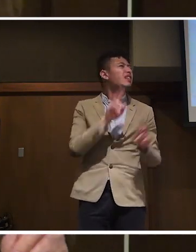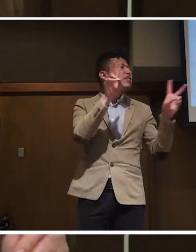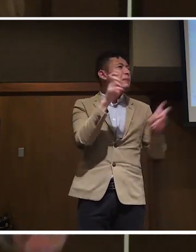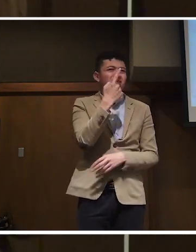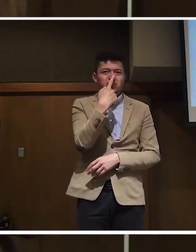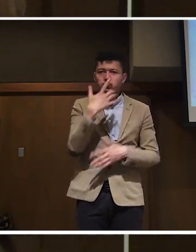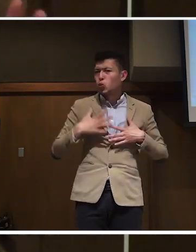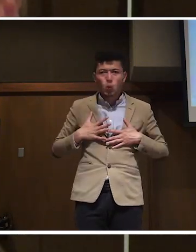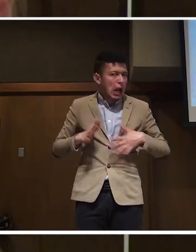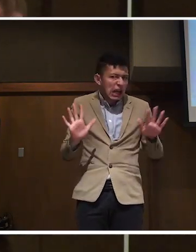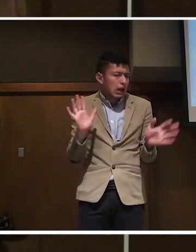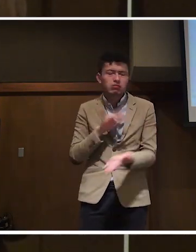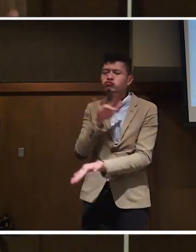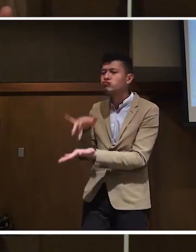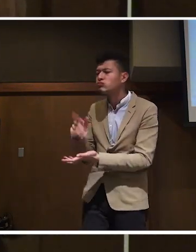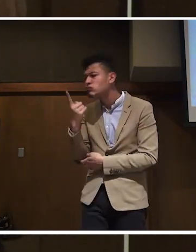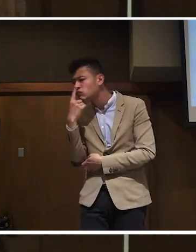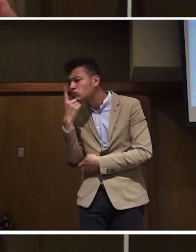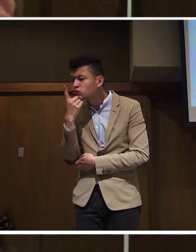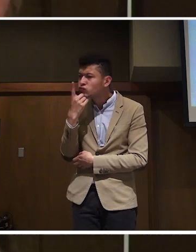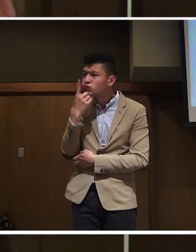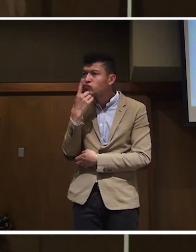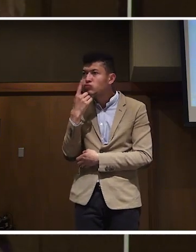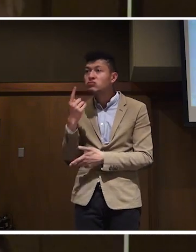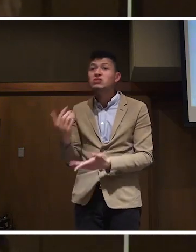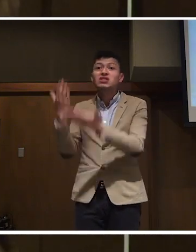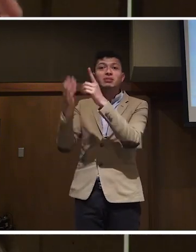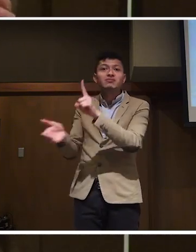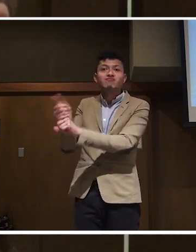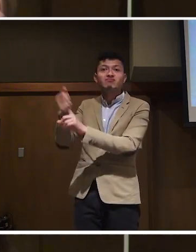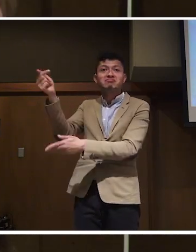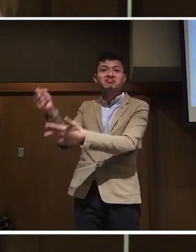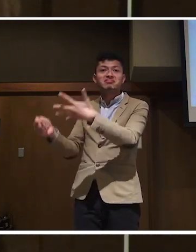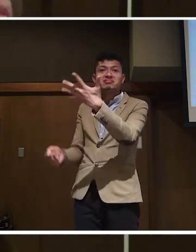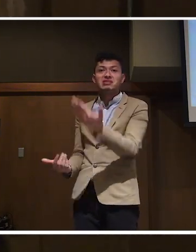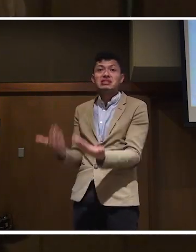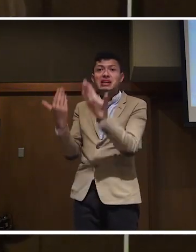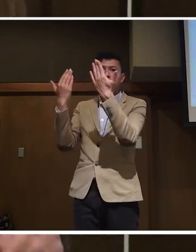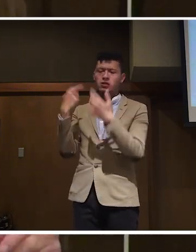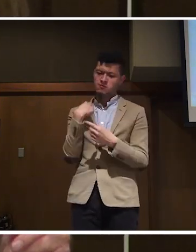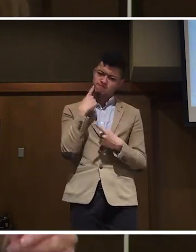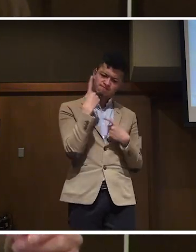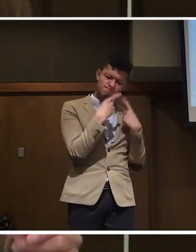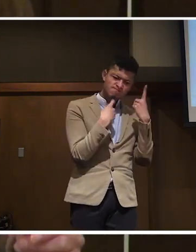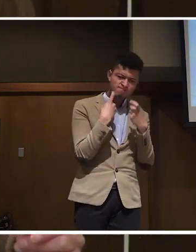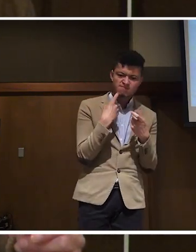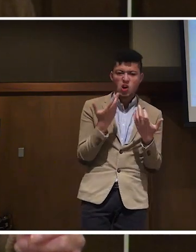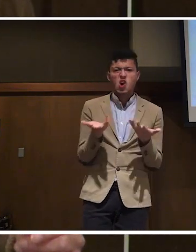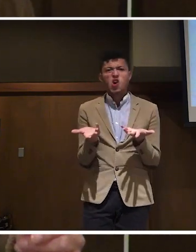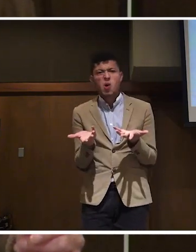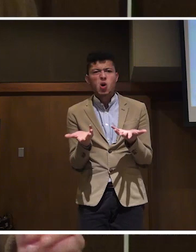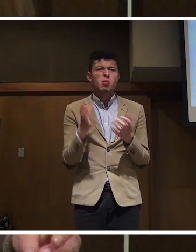curiosidad, encuentre aquí elementos muy ricos y para que se pueda hacer preguntas sobre cómo